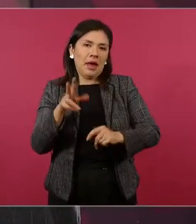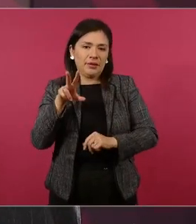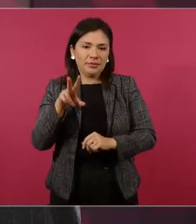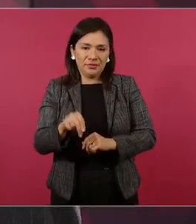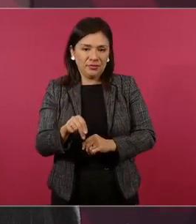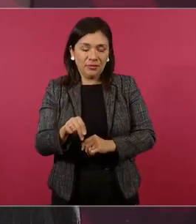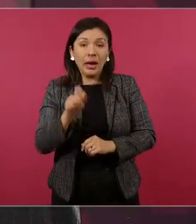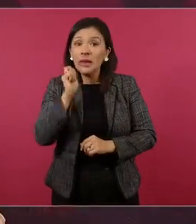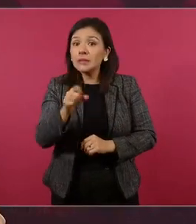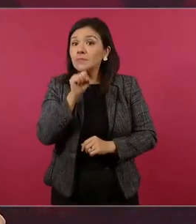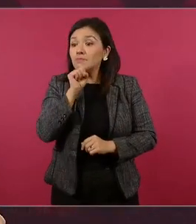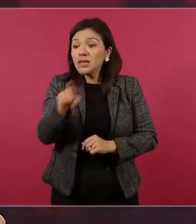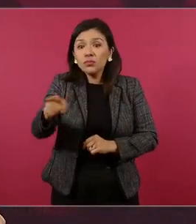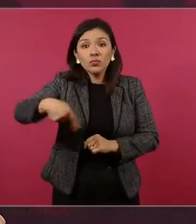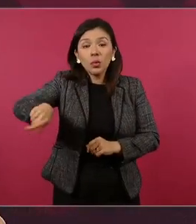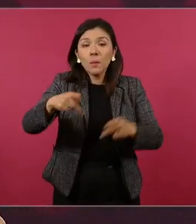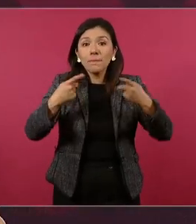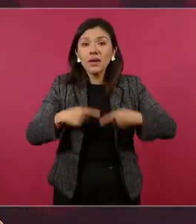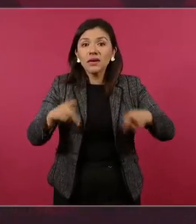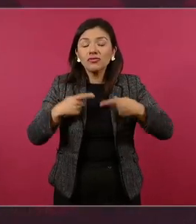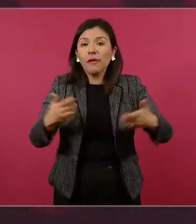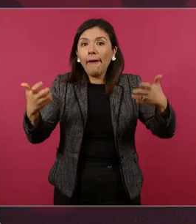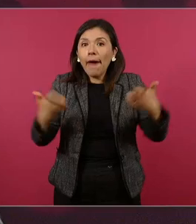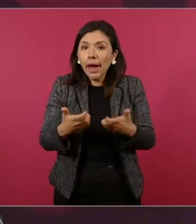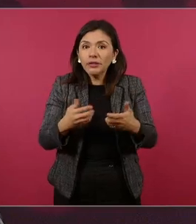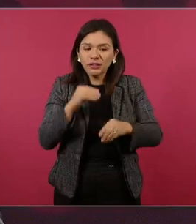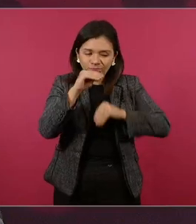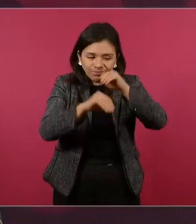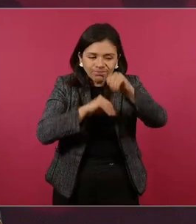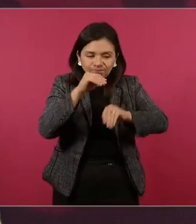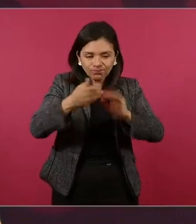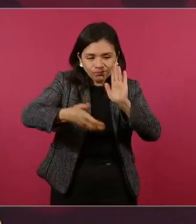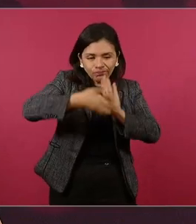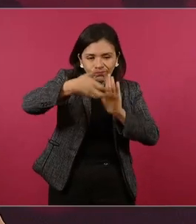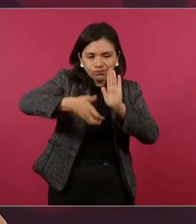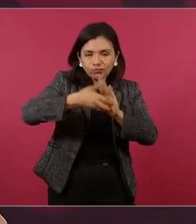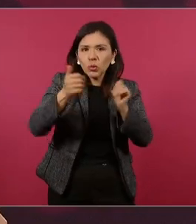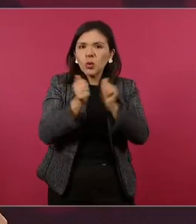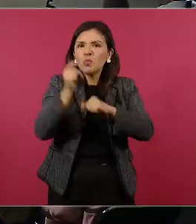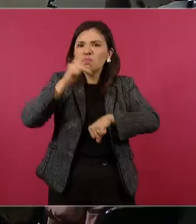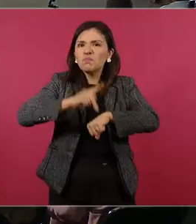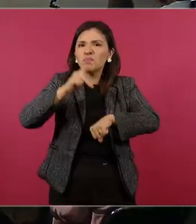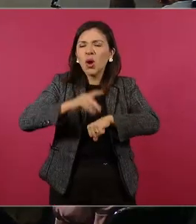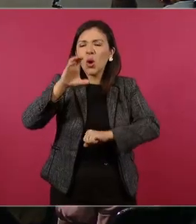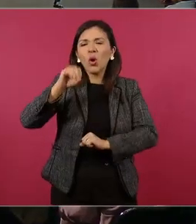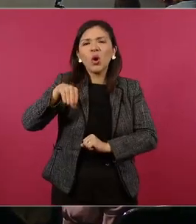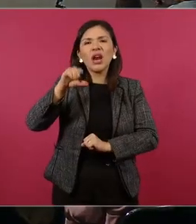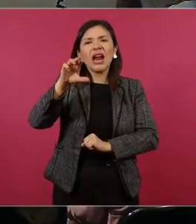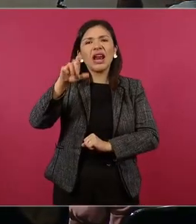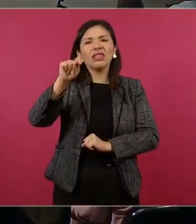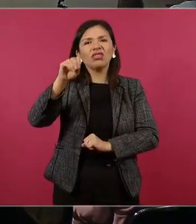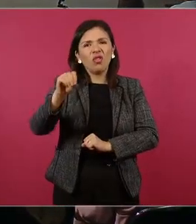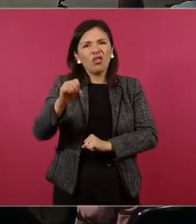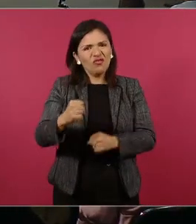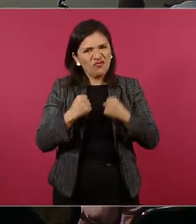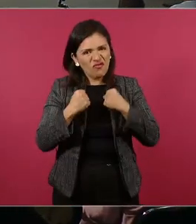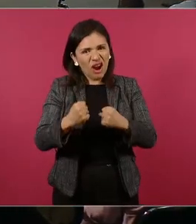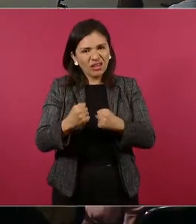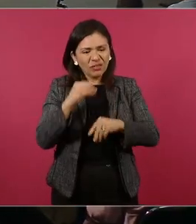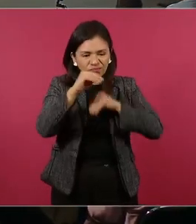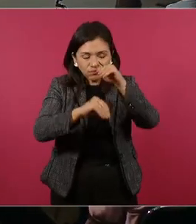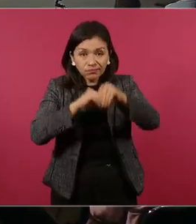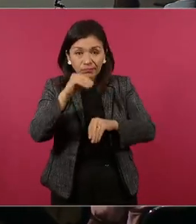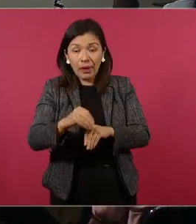es la gente que está haciendo caminos de concreto bien hechos y el